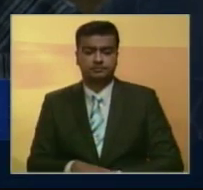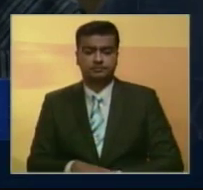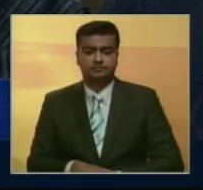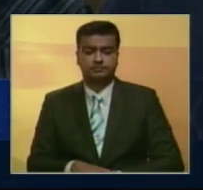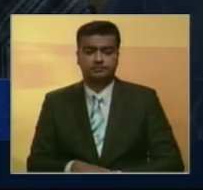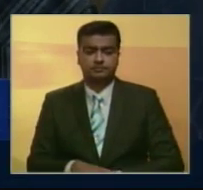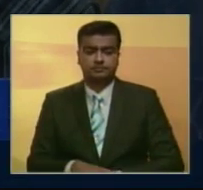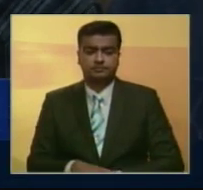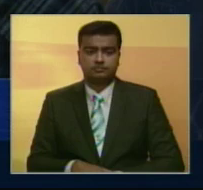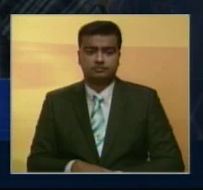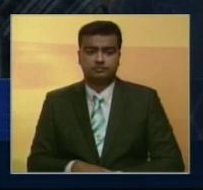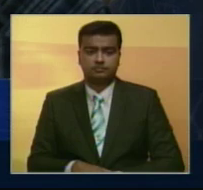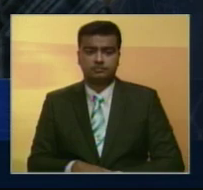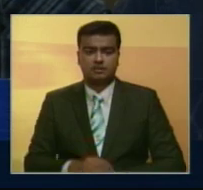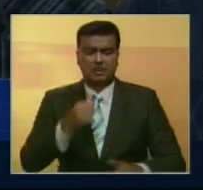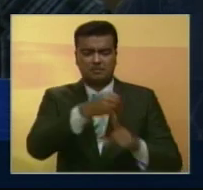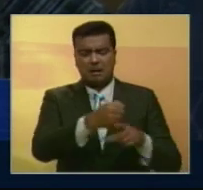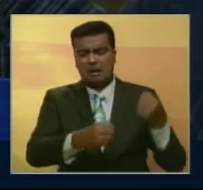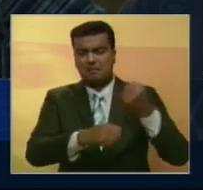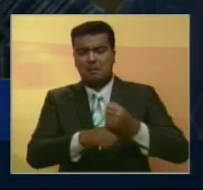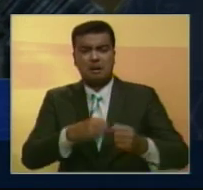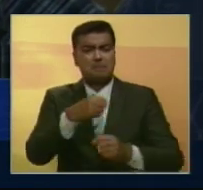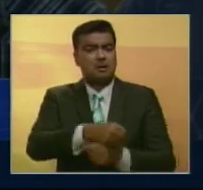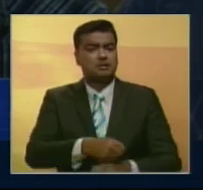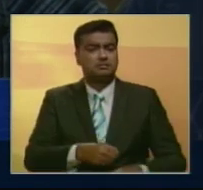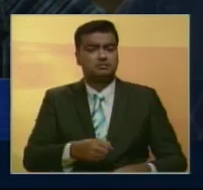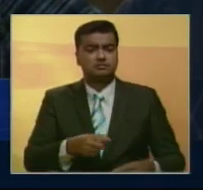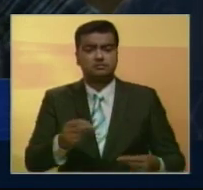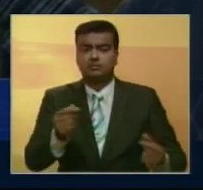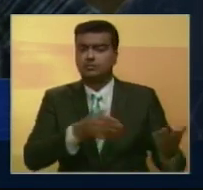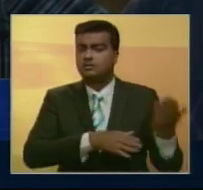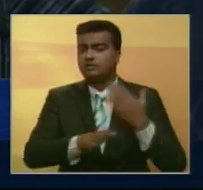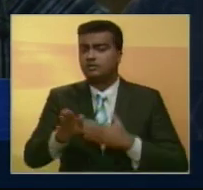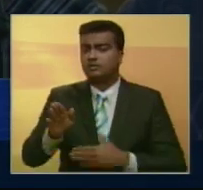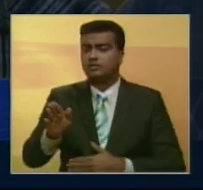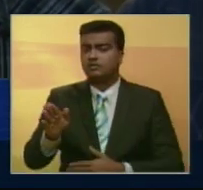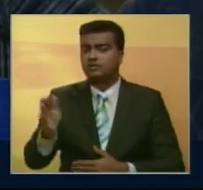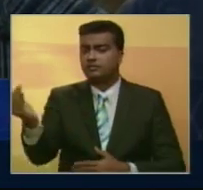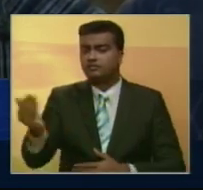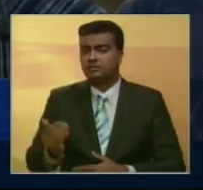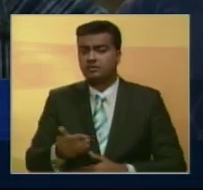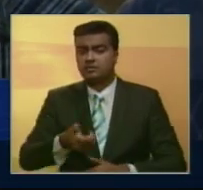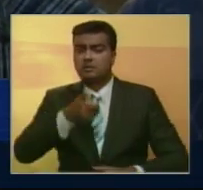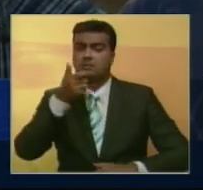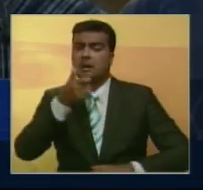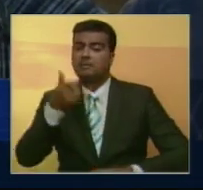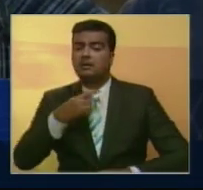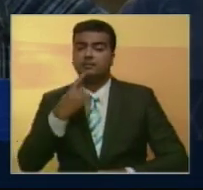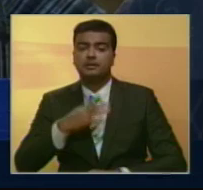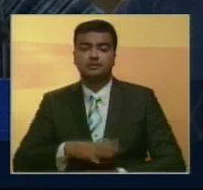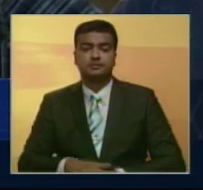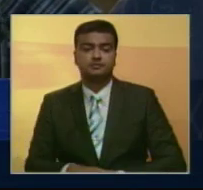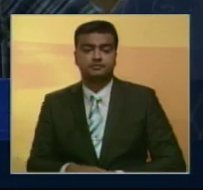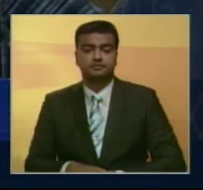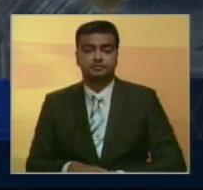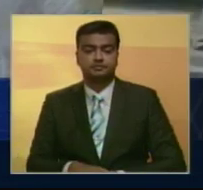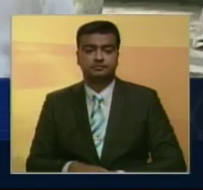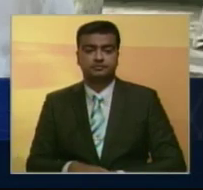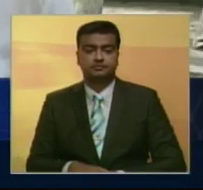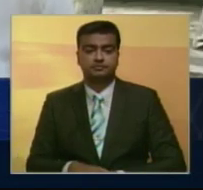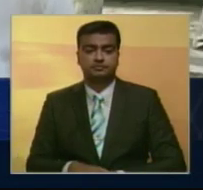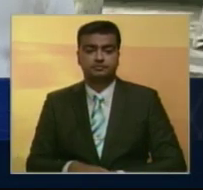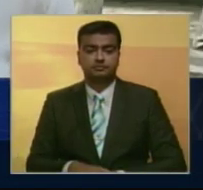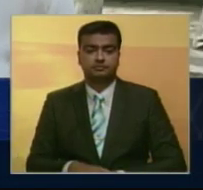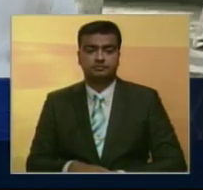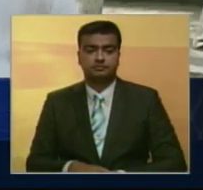y se cayeron a golpe, y después que se cayeron a golpe, al rato él vino con una pistola y le dio por la espalda.